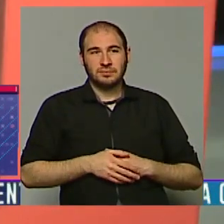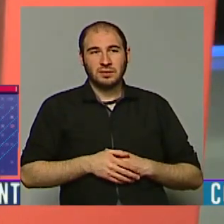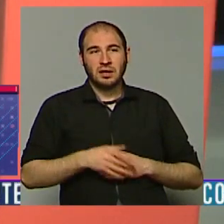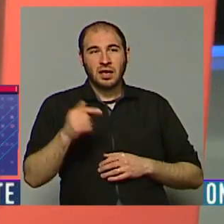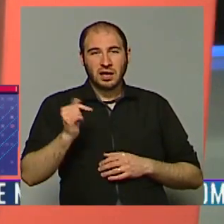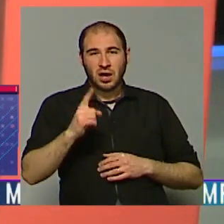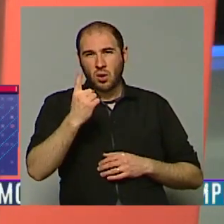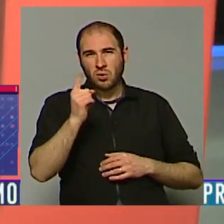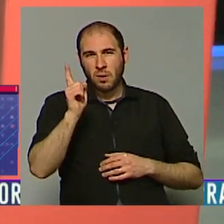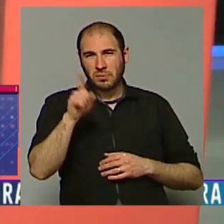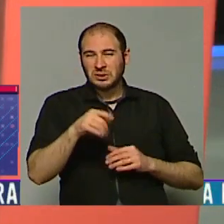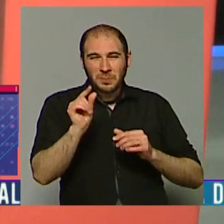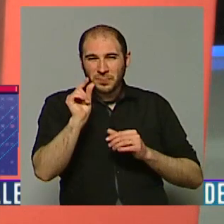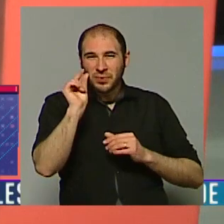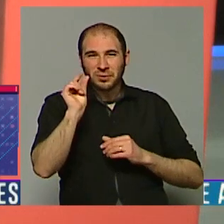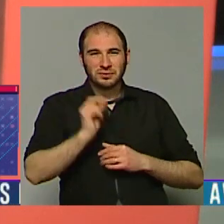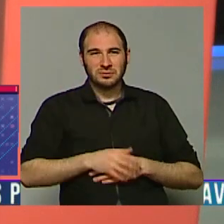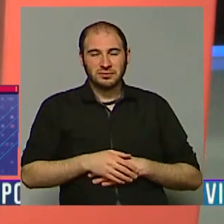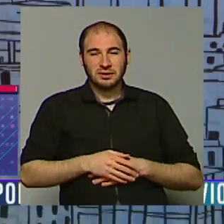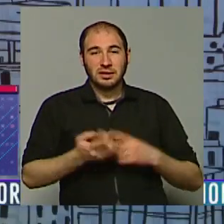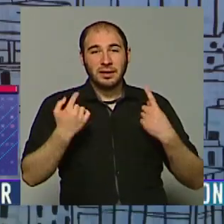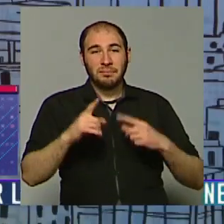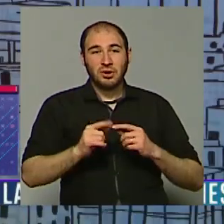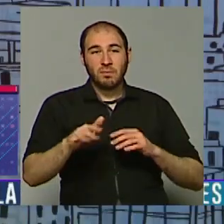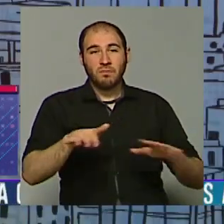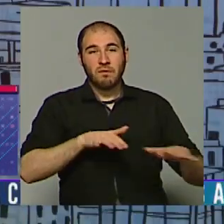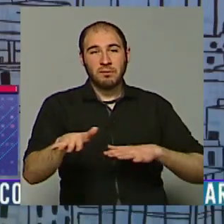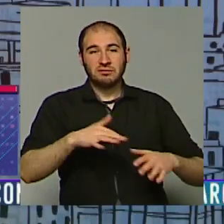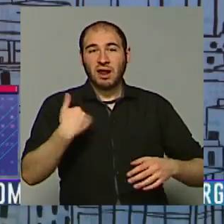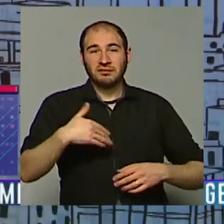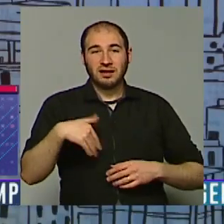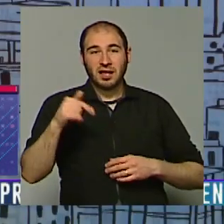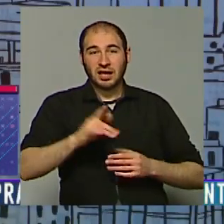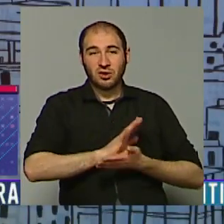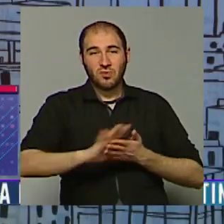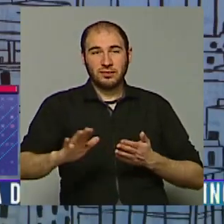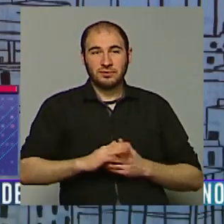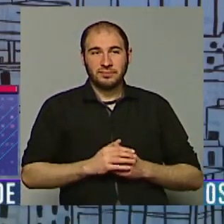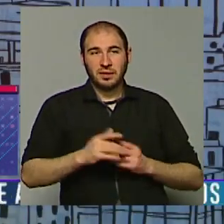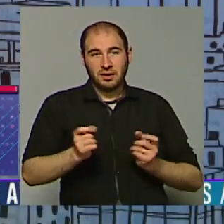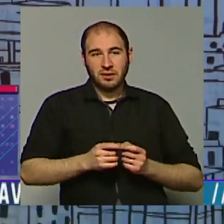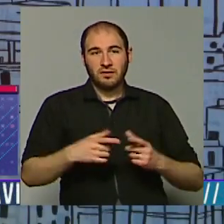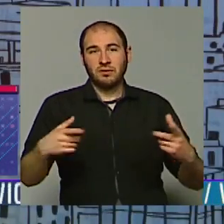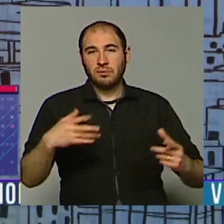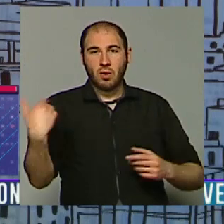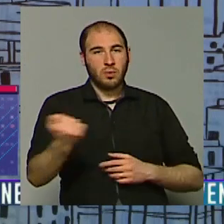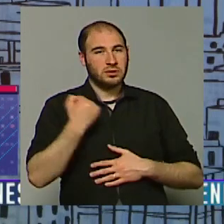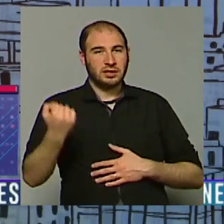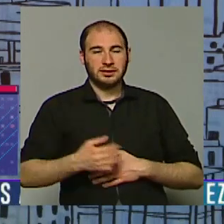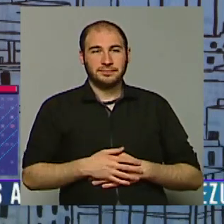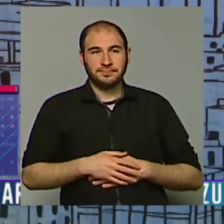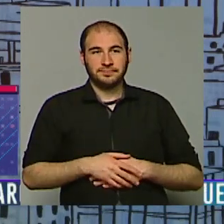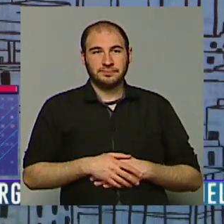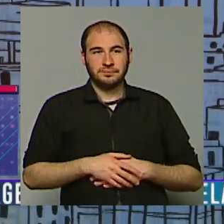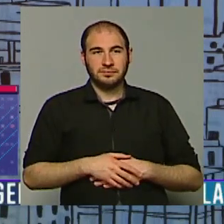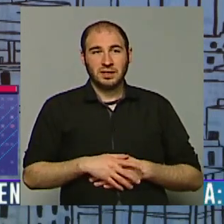pasando el 1%. Es muy poco, pero considerando que es un movimiento que en el país es relativamente nuevo, el crecimiento ha sido bastante explosivo.